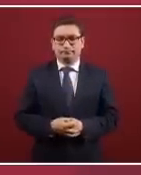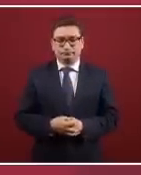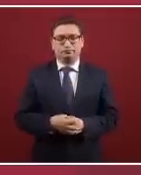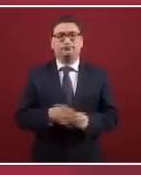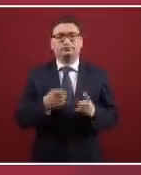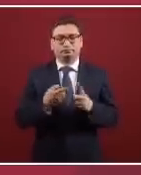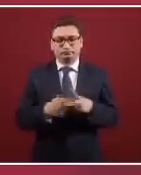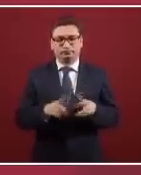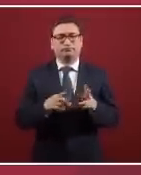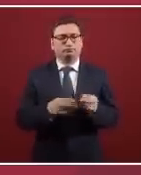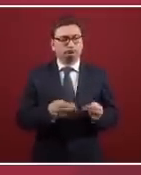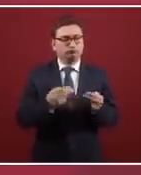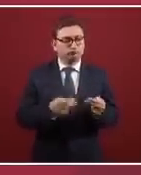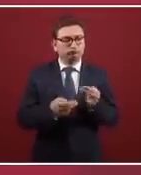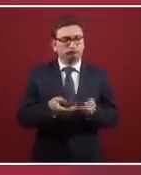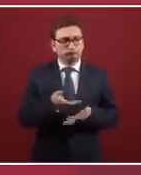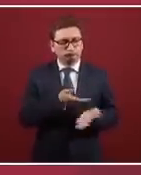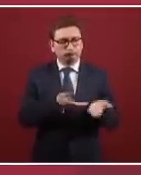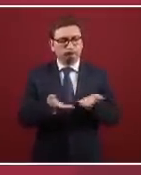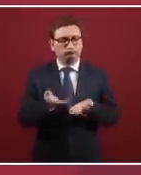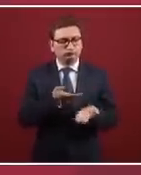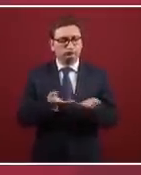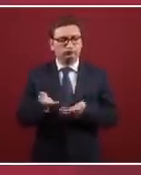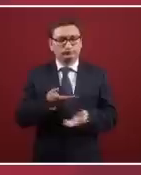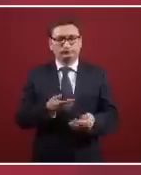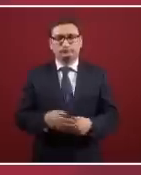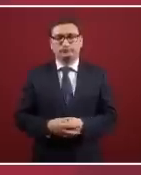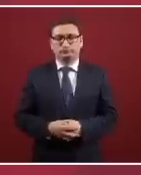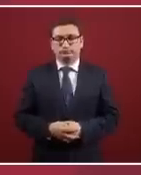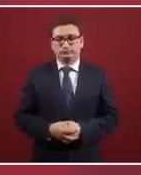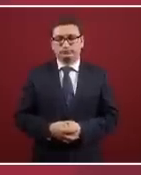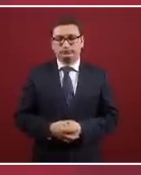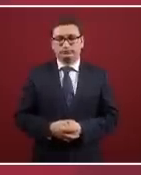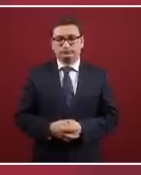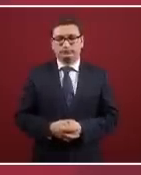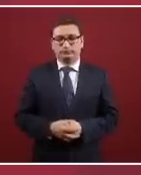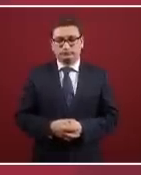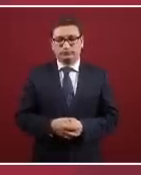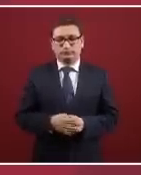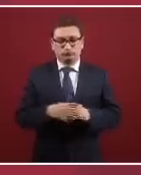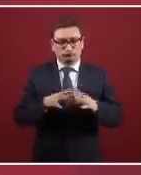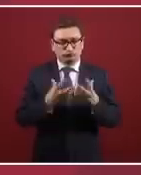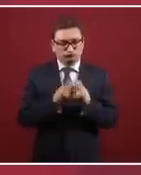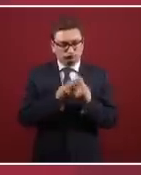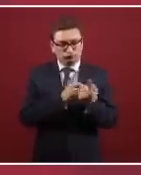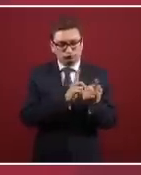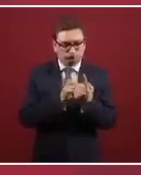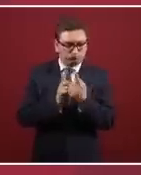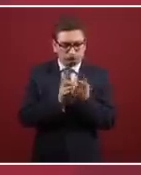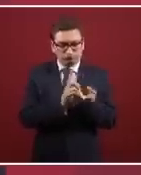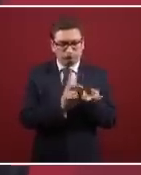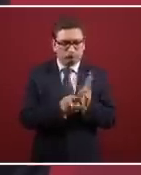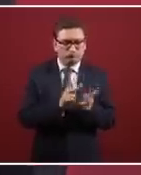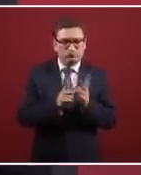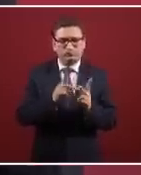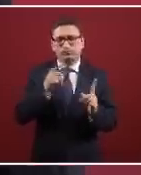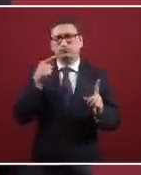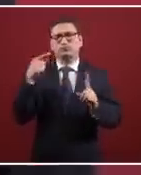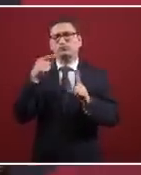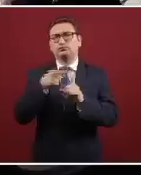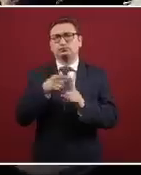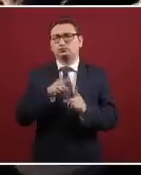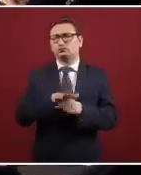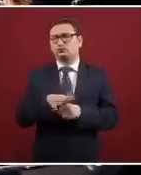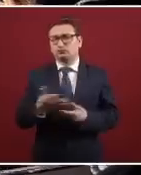negociaciones, se establece una mesa de diálogo para